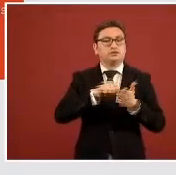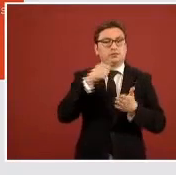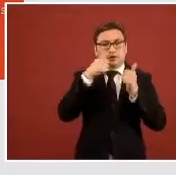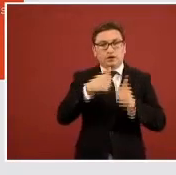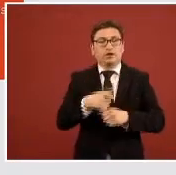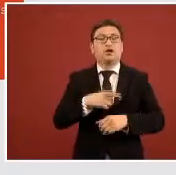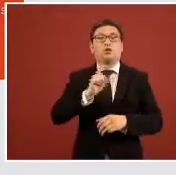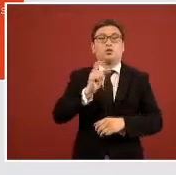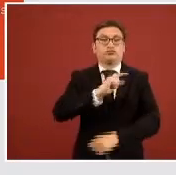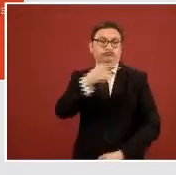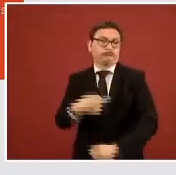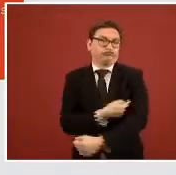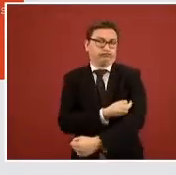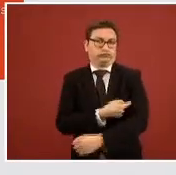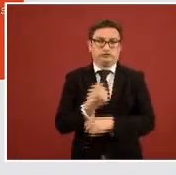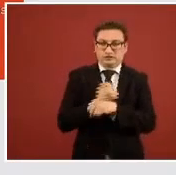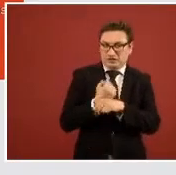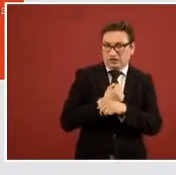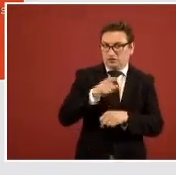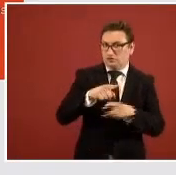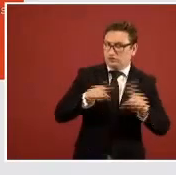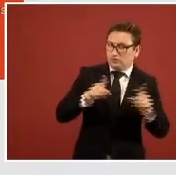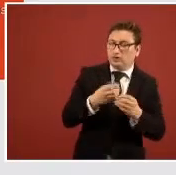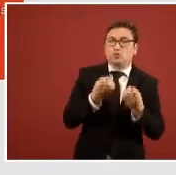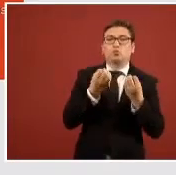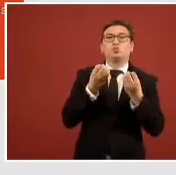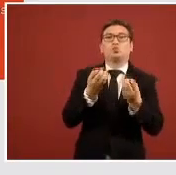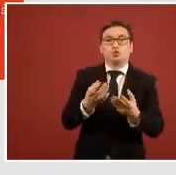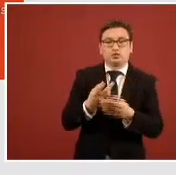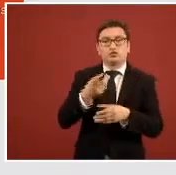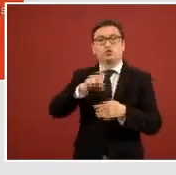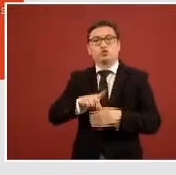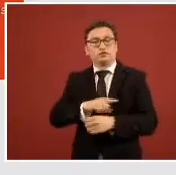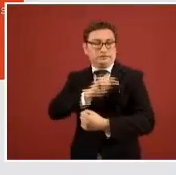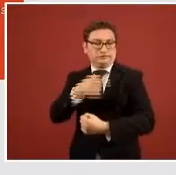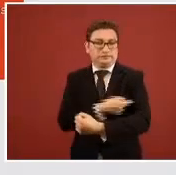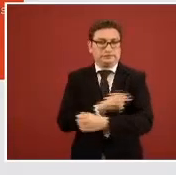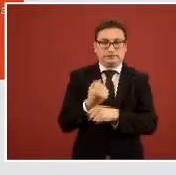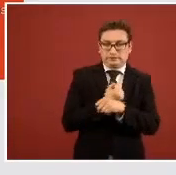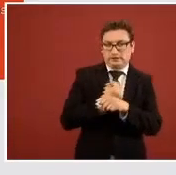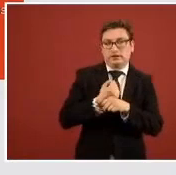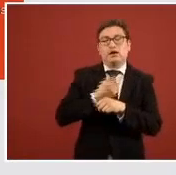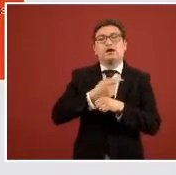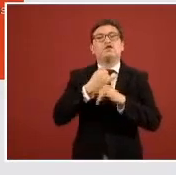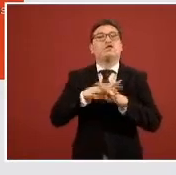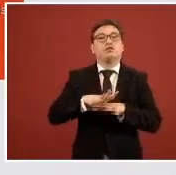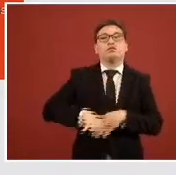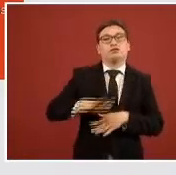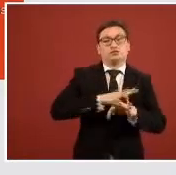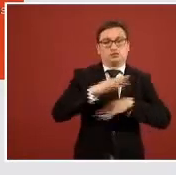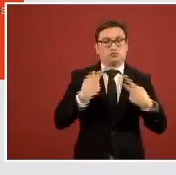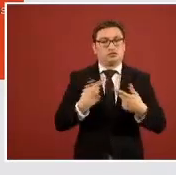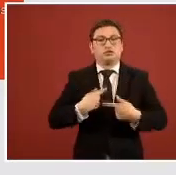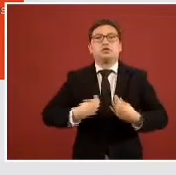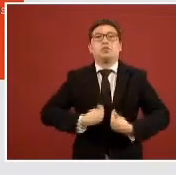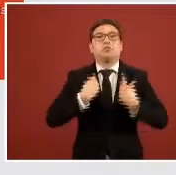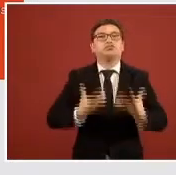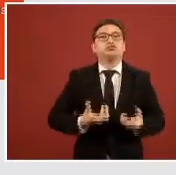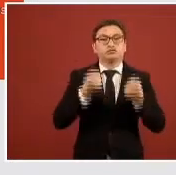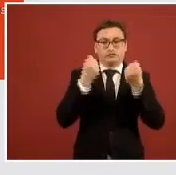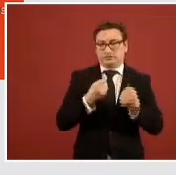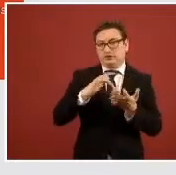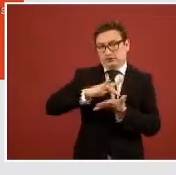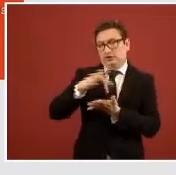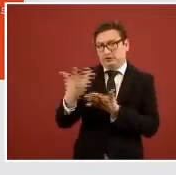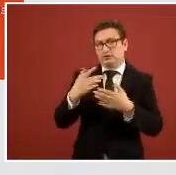Transfusión Sanguínea. Tú haces la diferencia, dona sangre, salva vidas, la información salva vidas. Muchas gracias al equipo que